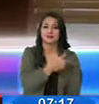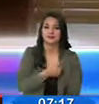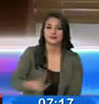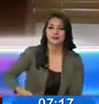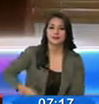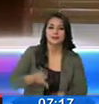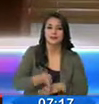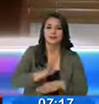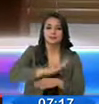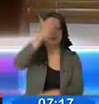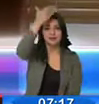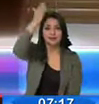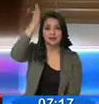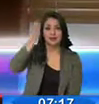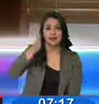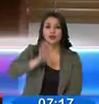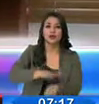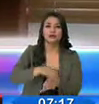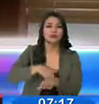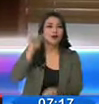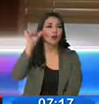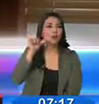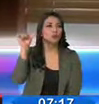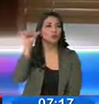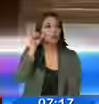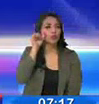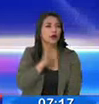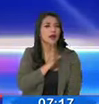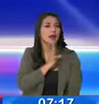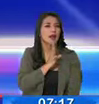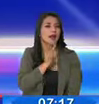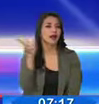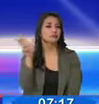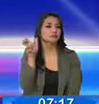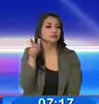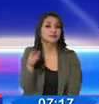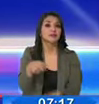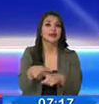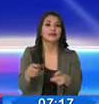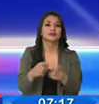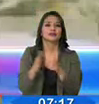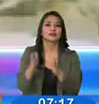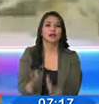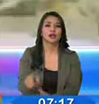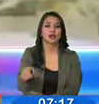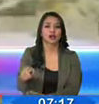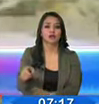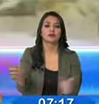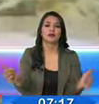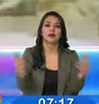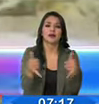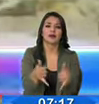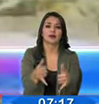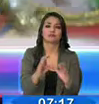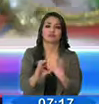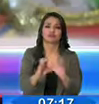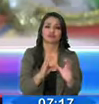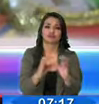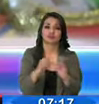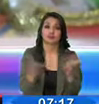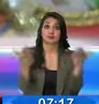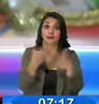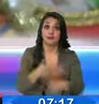Serrano, después de revelarse un audio en donde mantuvo conversaciones con el excontralor Carlos Pollitt. Aseguró que lo que esperan es que después